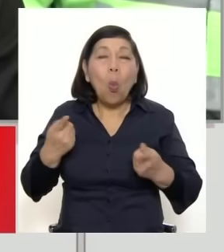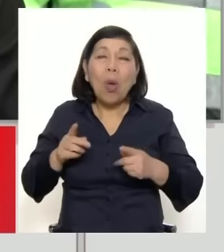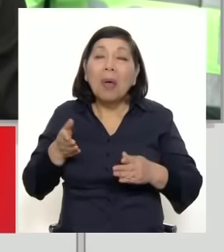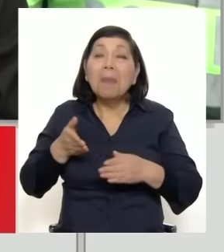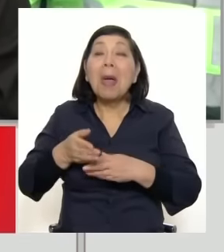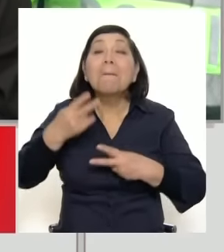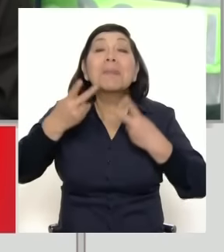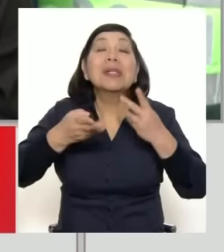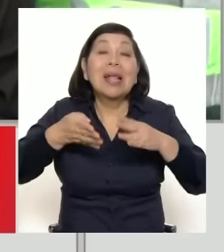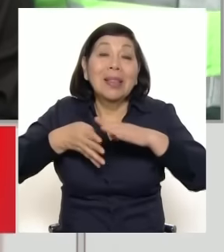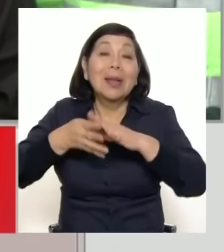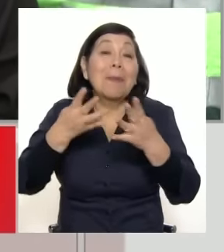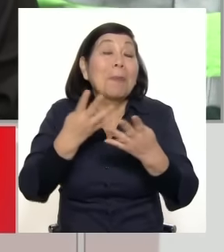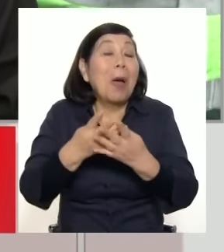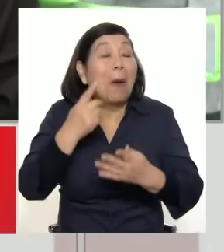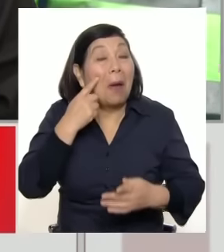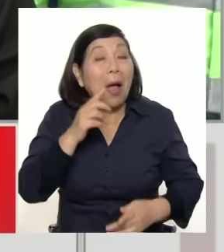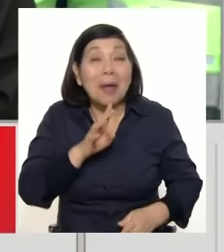móviles.